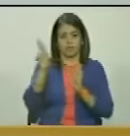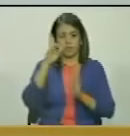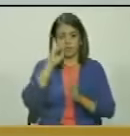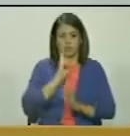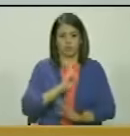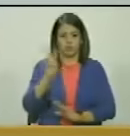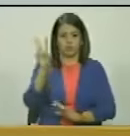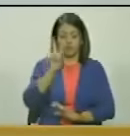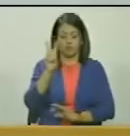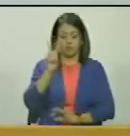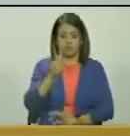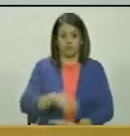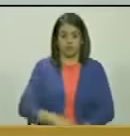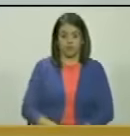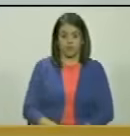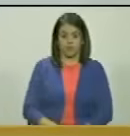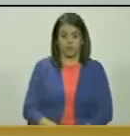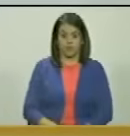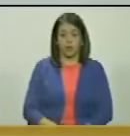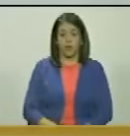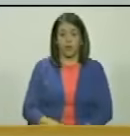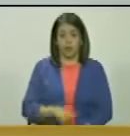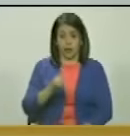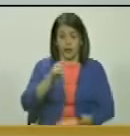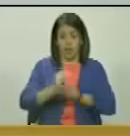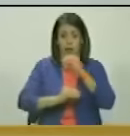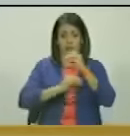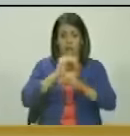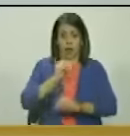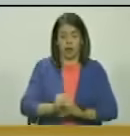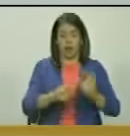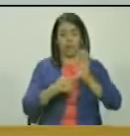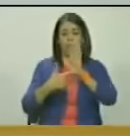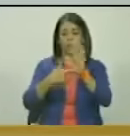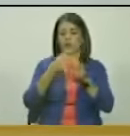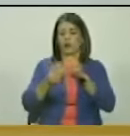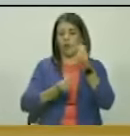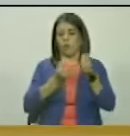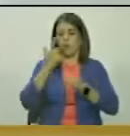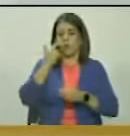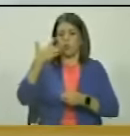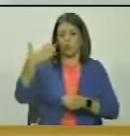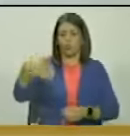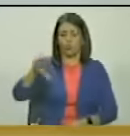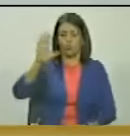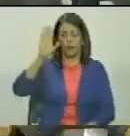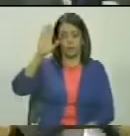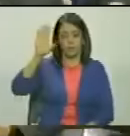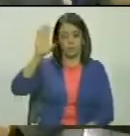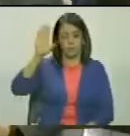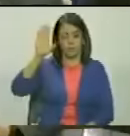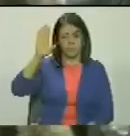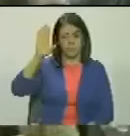república bolivariana de Venezuela sírvanse manifestarlo con la señal de costumbre